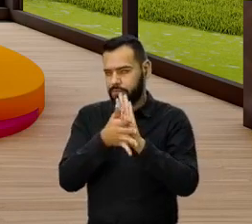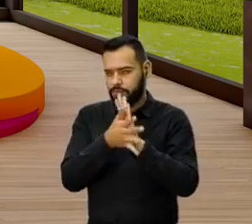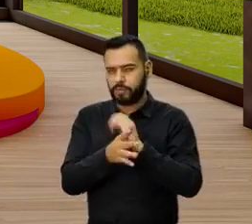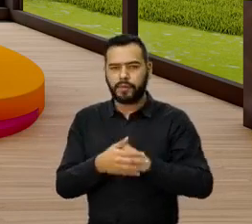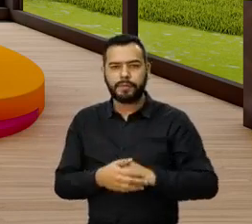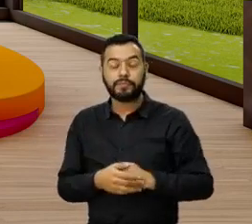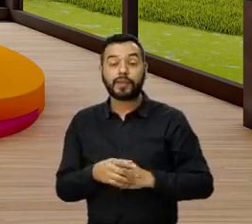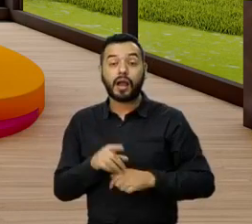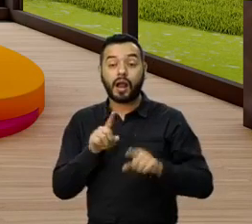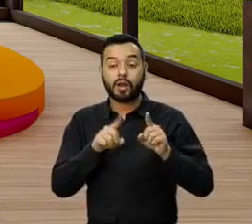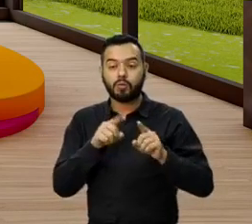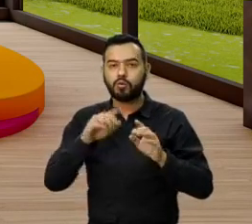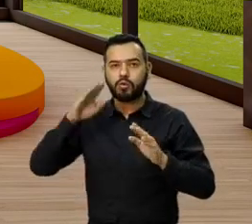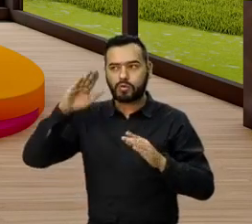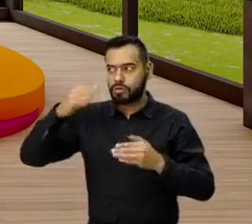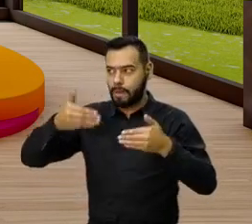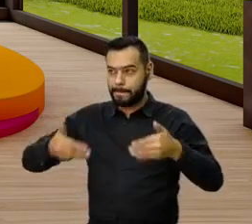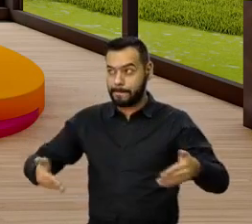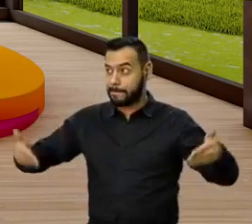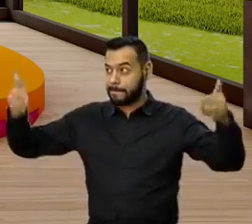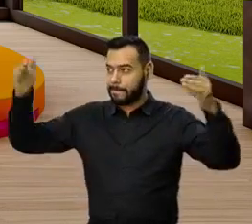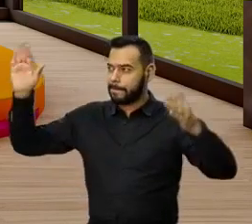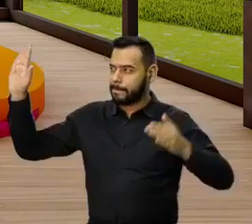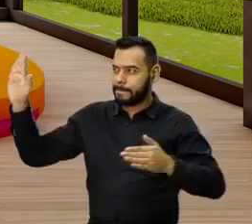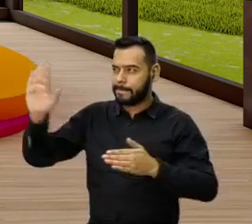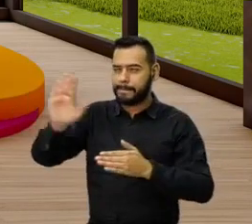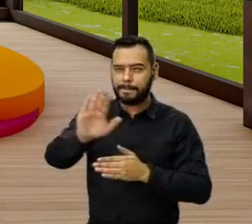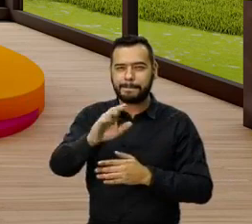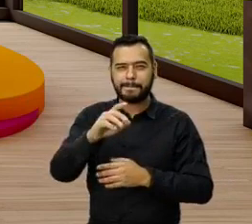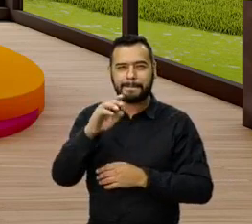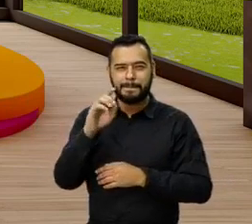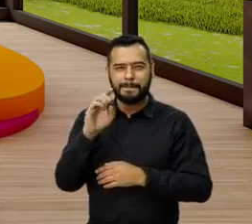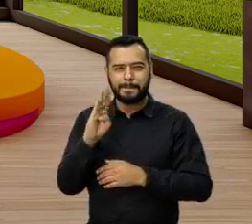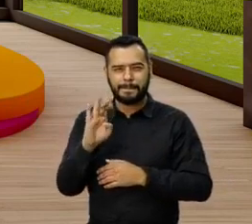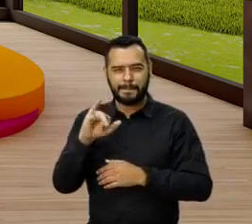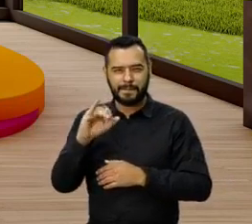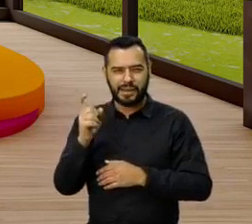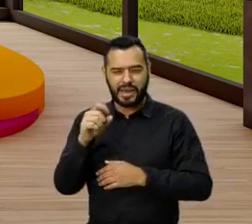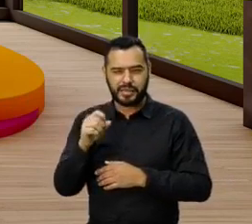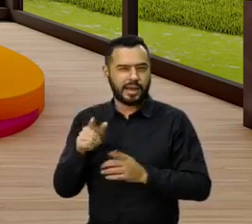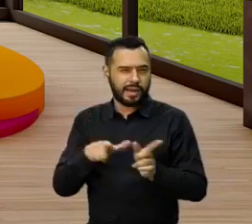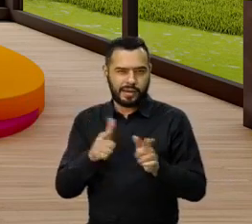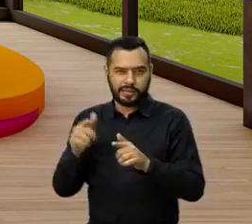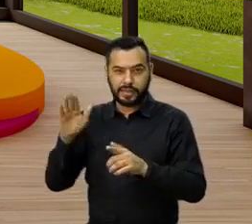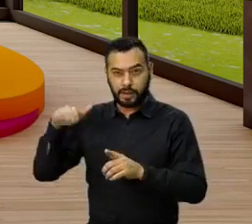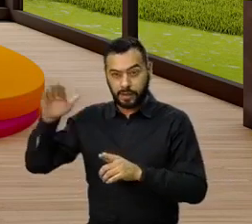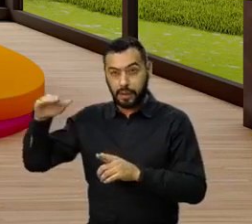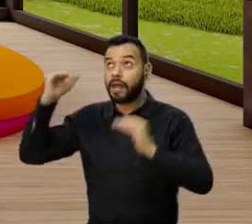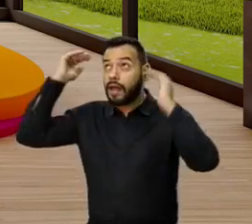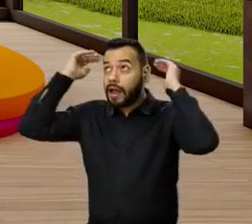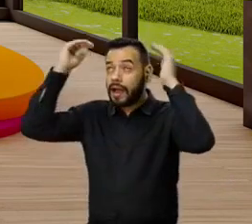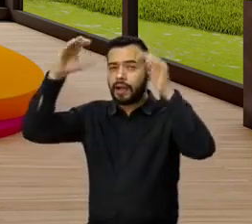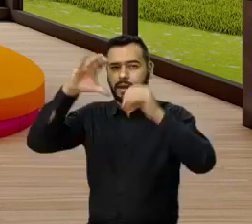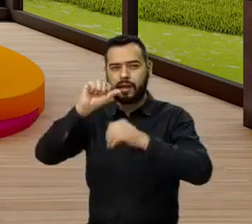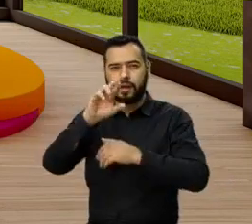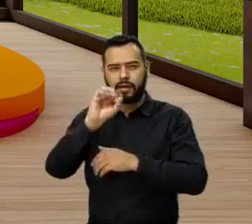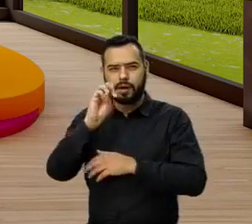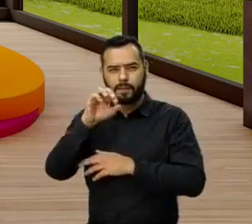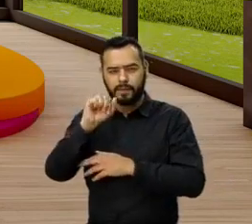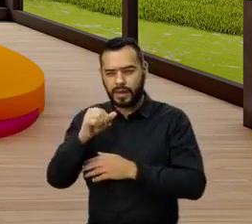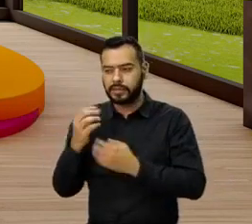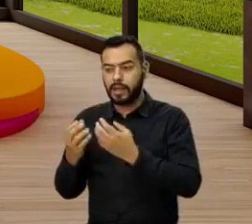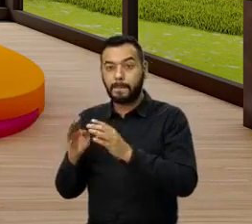vamos a encontrar las paredes en primera mano de estuco beige listas para pintar el techo en carro plan el baño social y la cocina